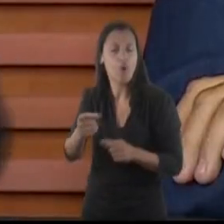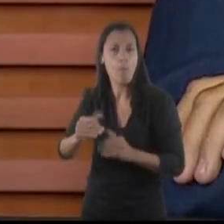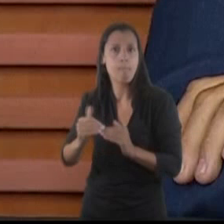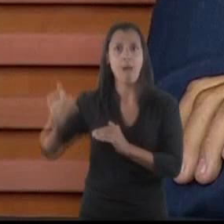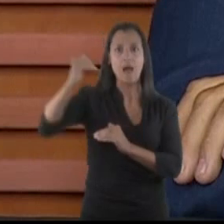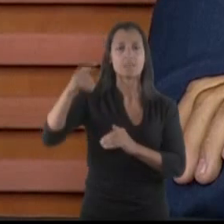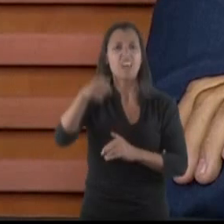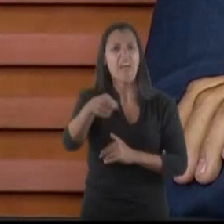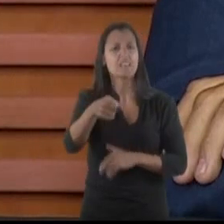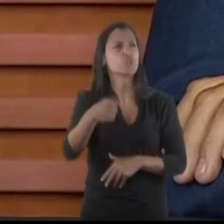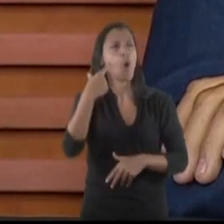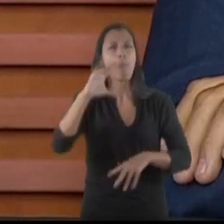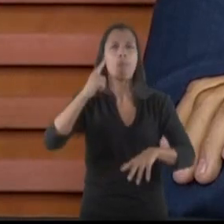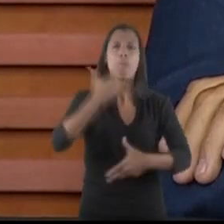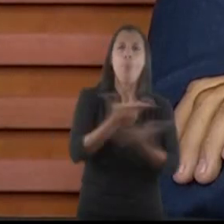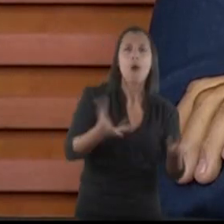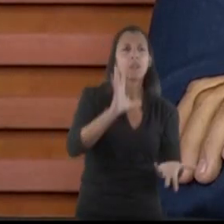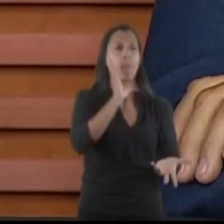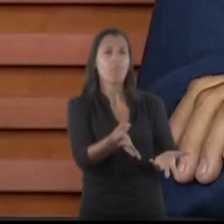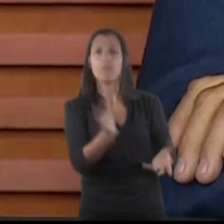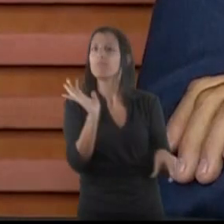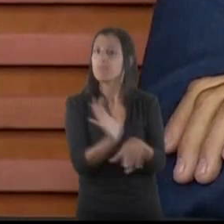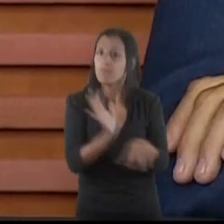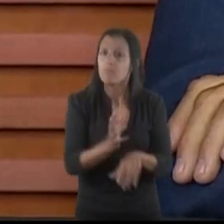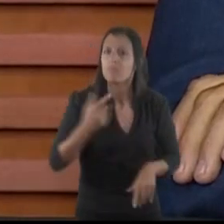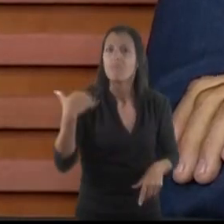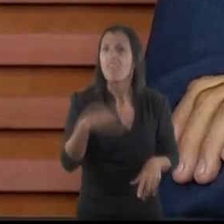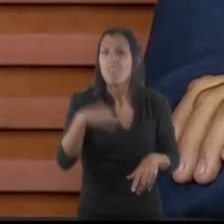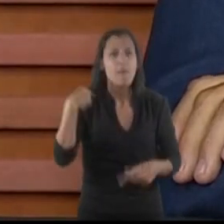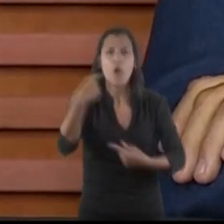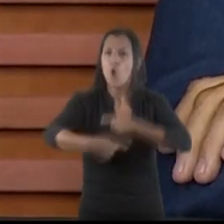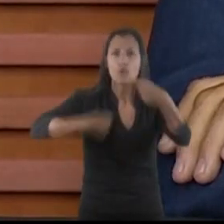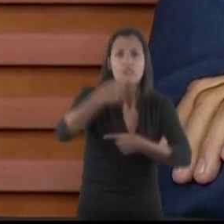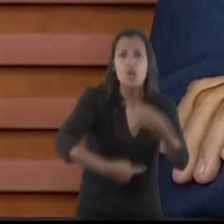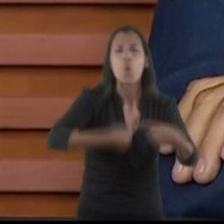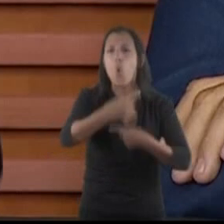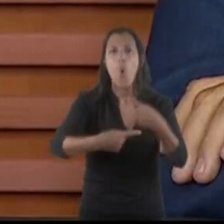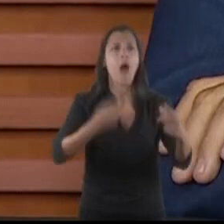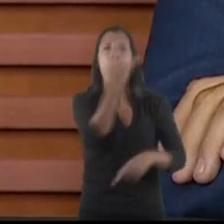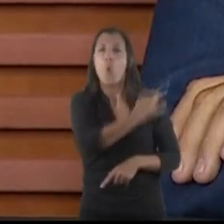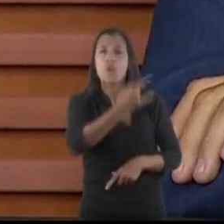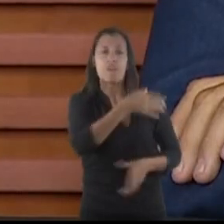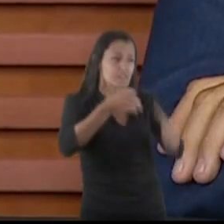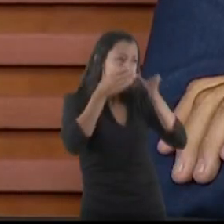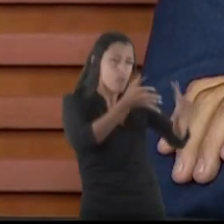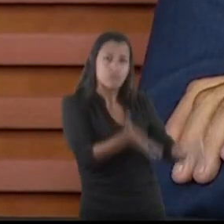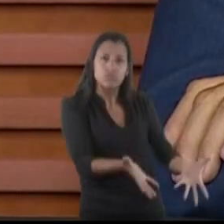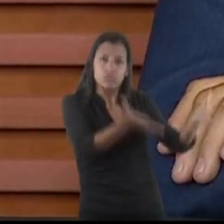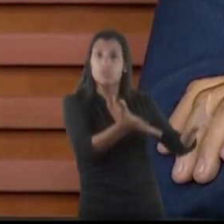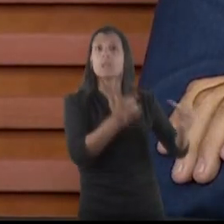¿Y eso de qué habla? Habla de la necesidad de seguir desarrollando las universidades y de seguir